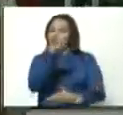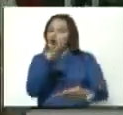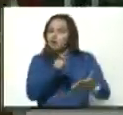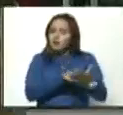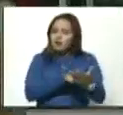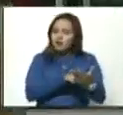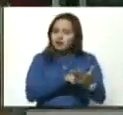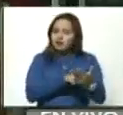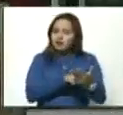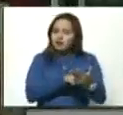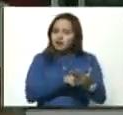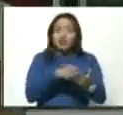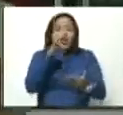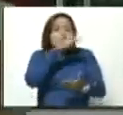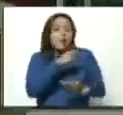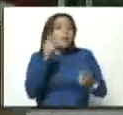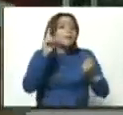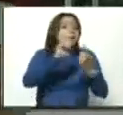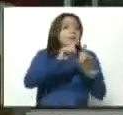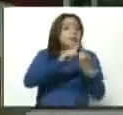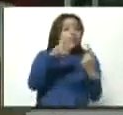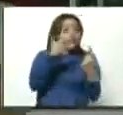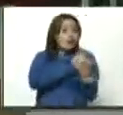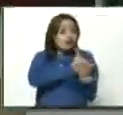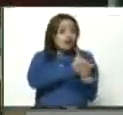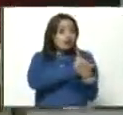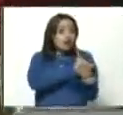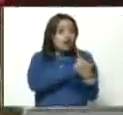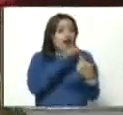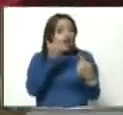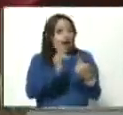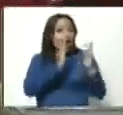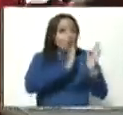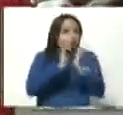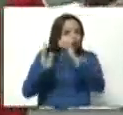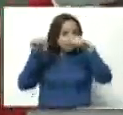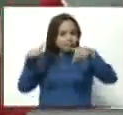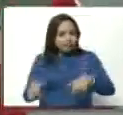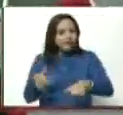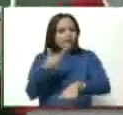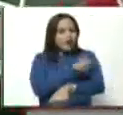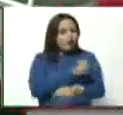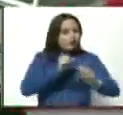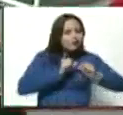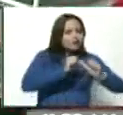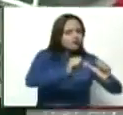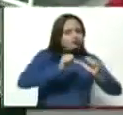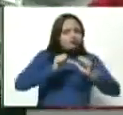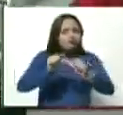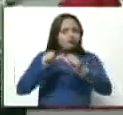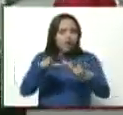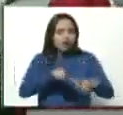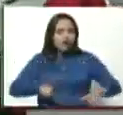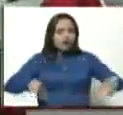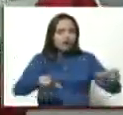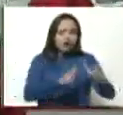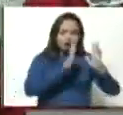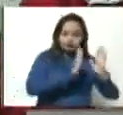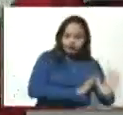los que aún no se han colocado la primera dosis también. Está muy bien organizado esta ruta, estas estaciones